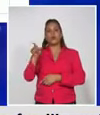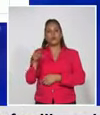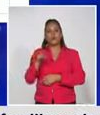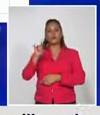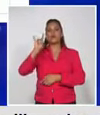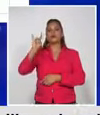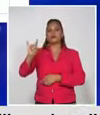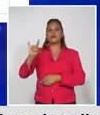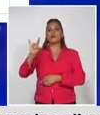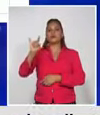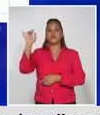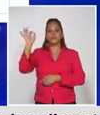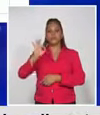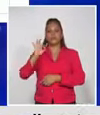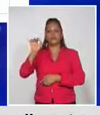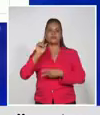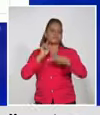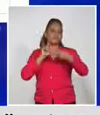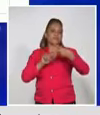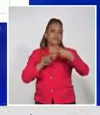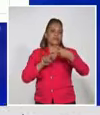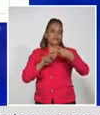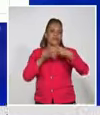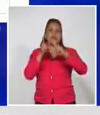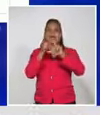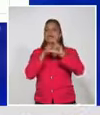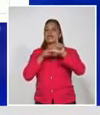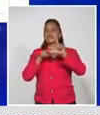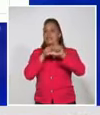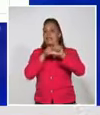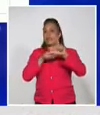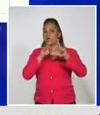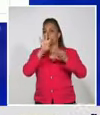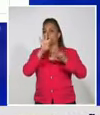719,9, le sigue Regla, con